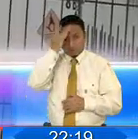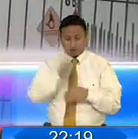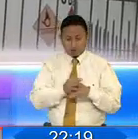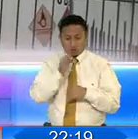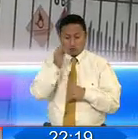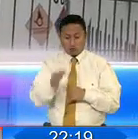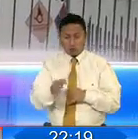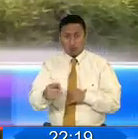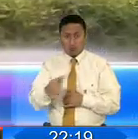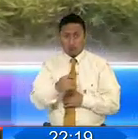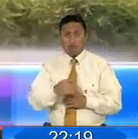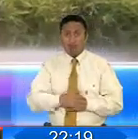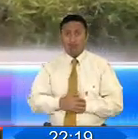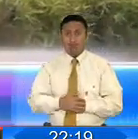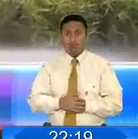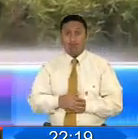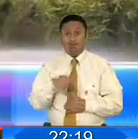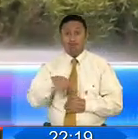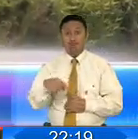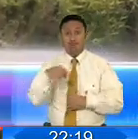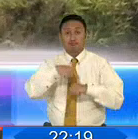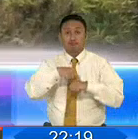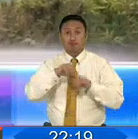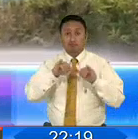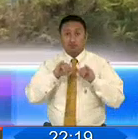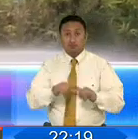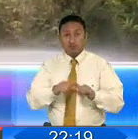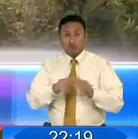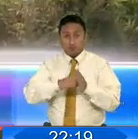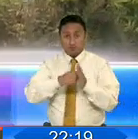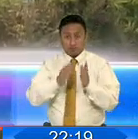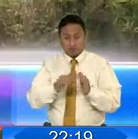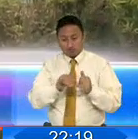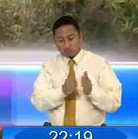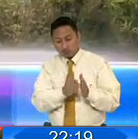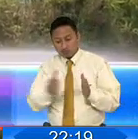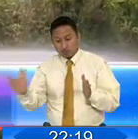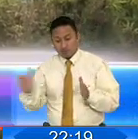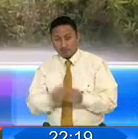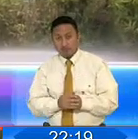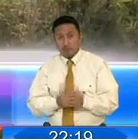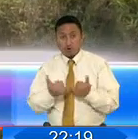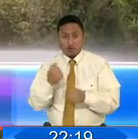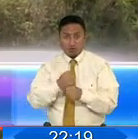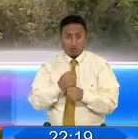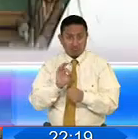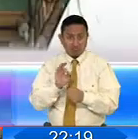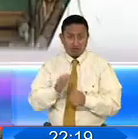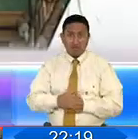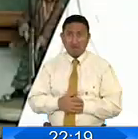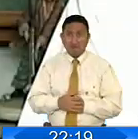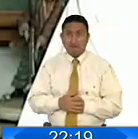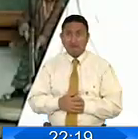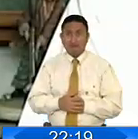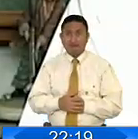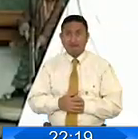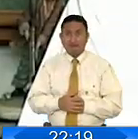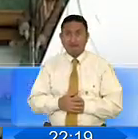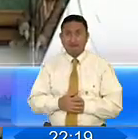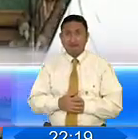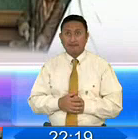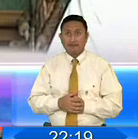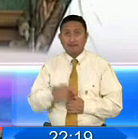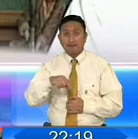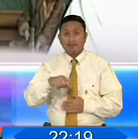que sufre Celi, lo que ampliaría su permanencia en la Contraloría, a pesar que no está en funciones. El cual ya presentamos